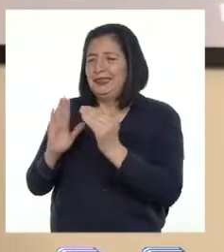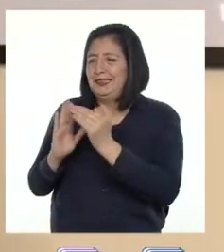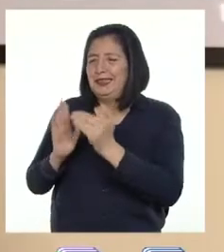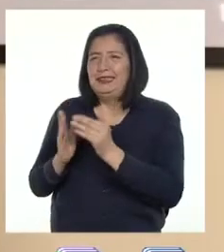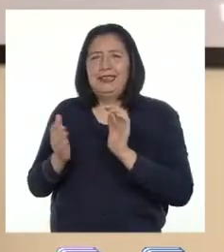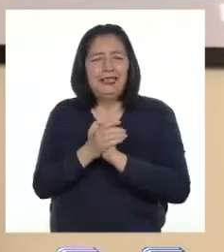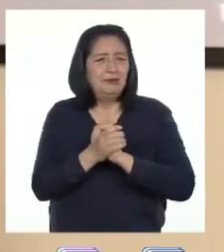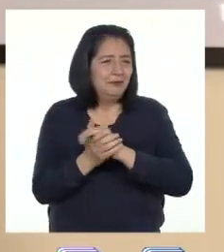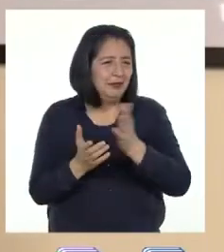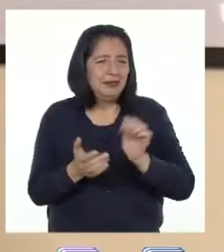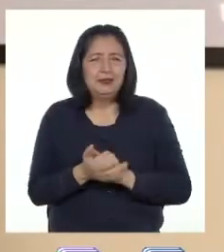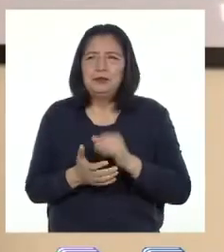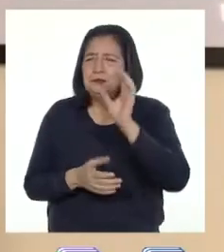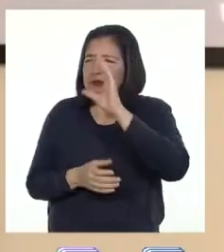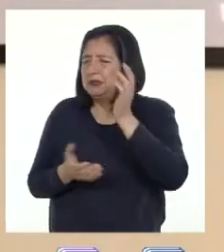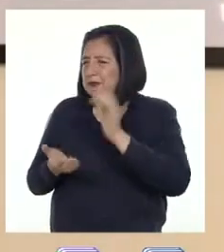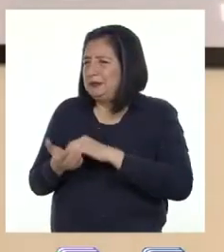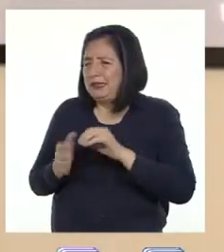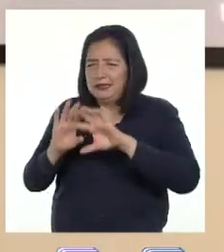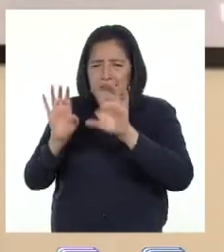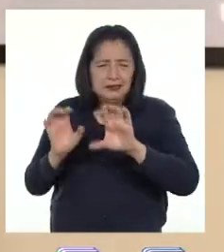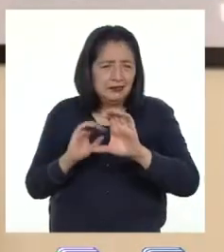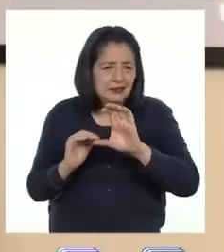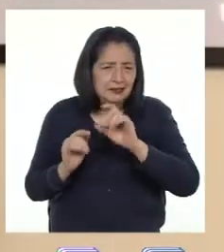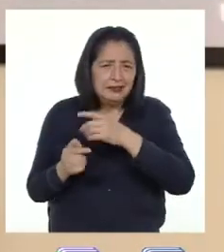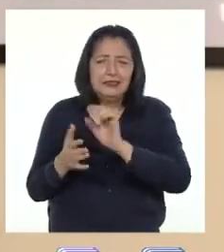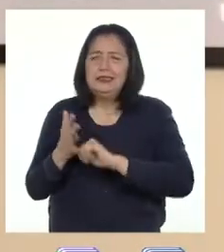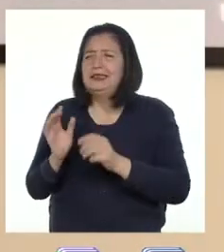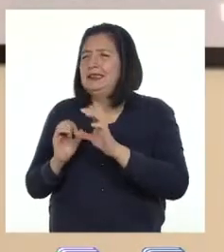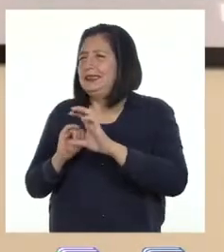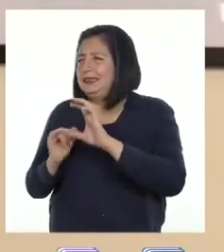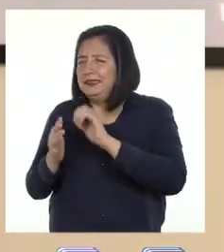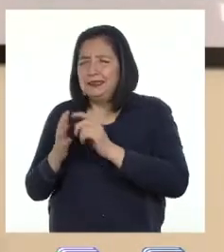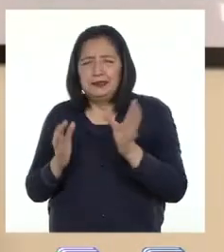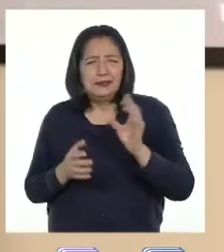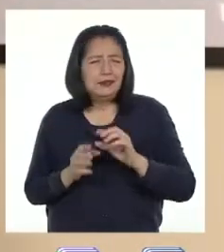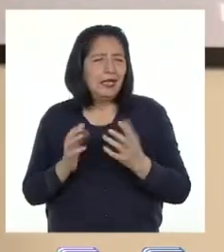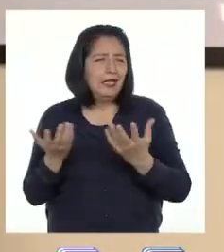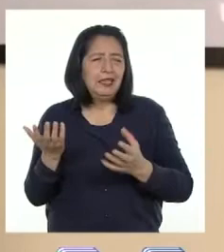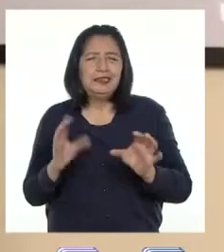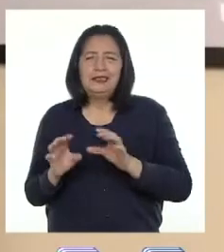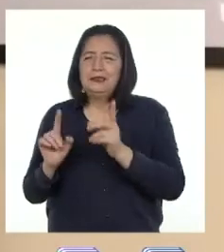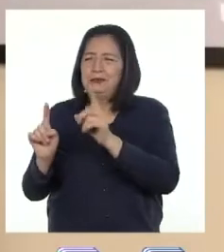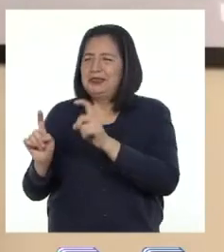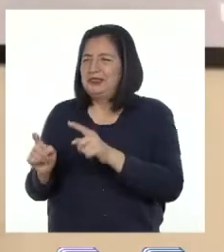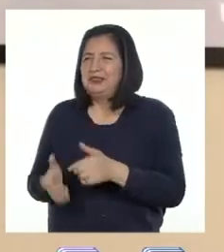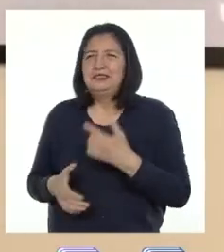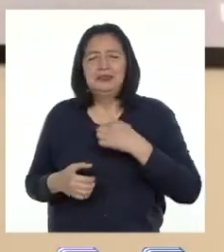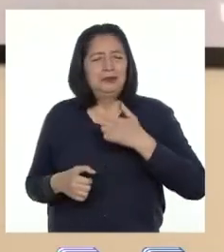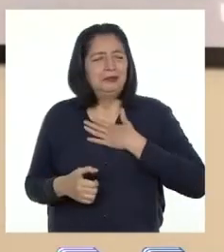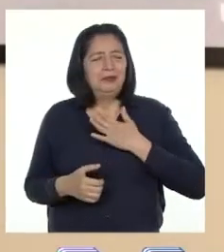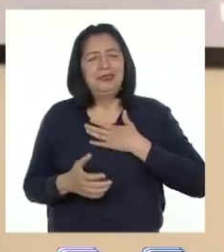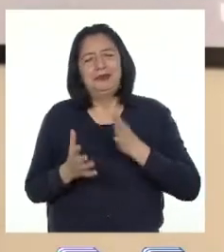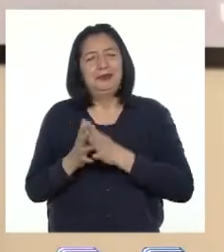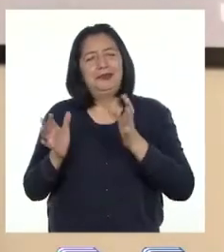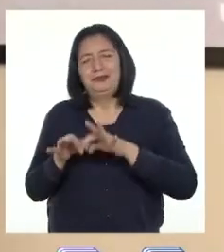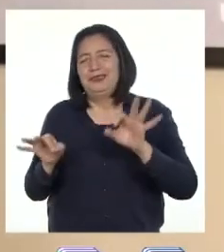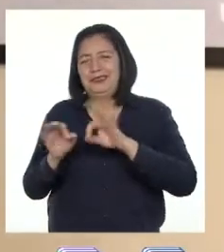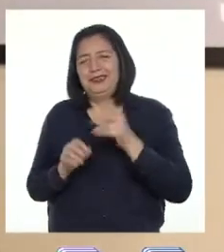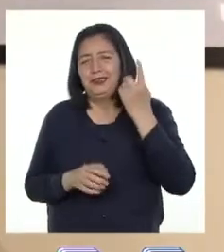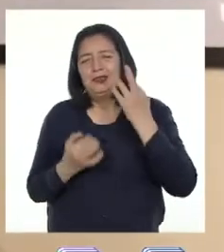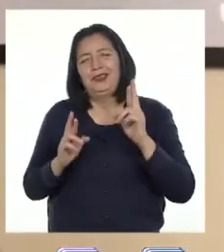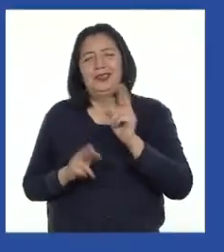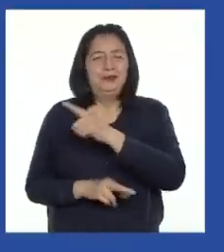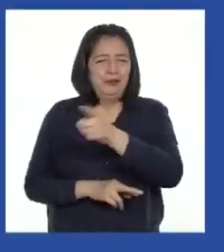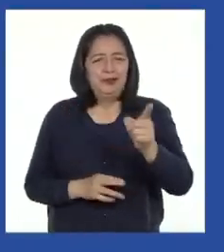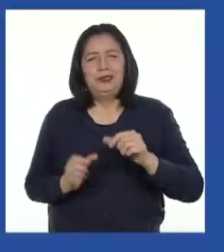nuestros amigos, buscar más en internet, hacer preguntas interesantes. Eso es algo muy importante para mí y espero que para ustedes también, y